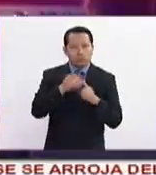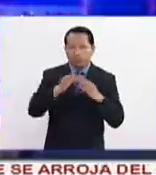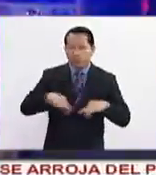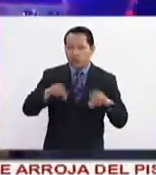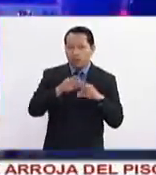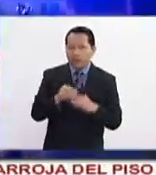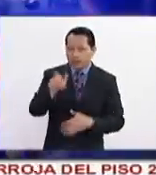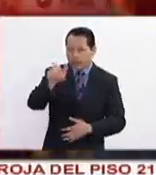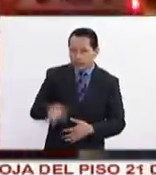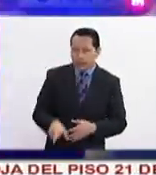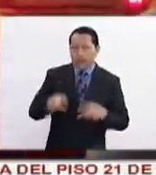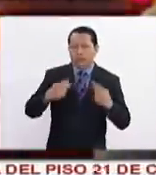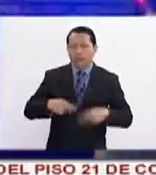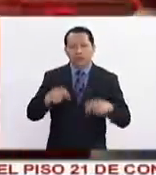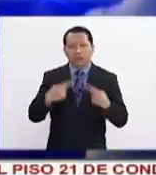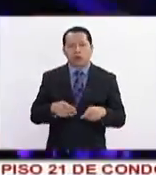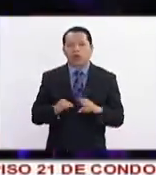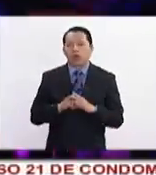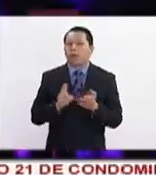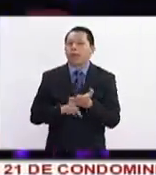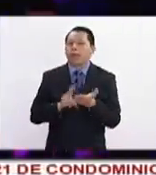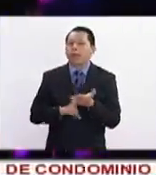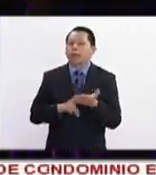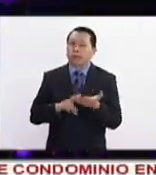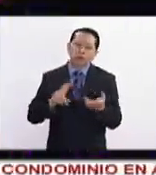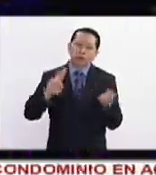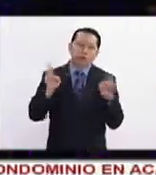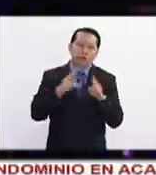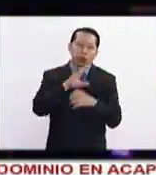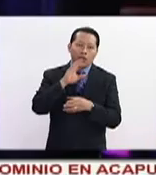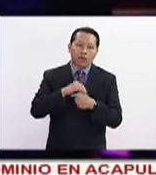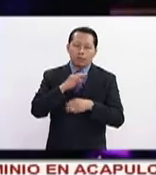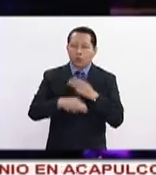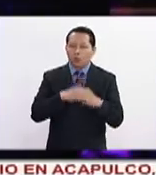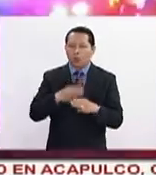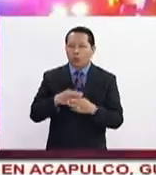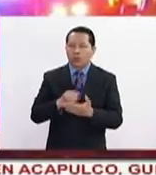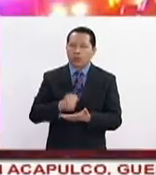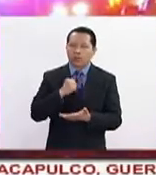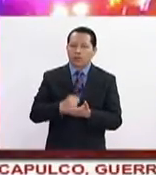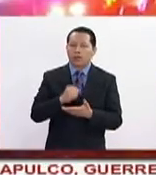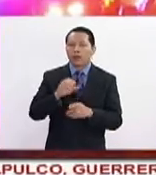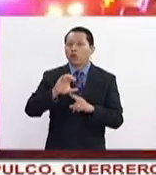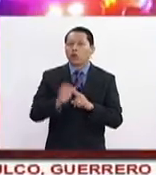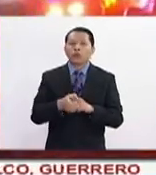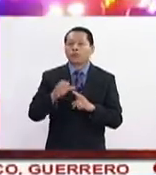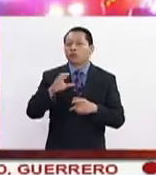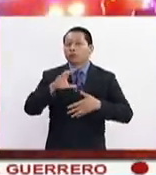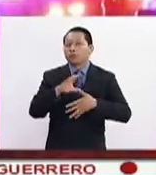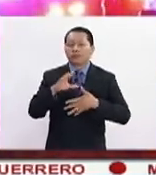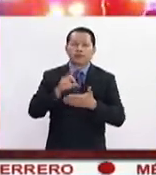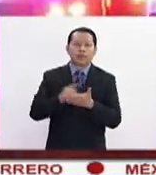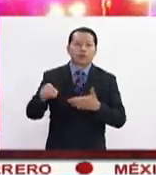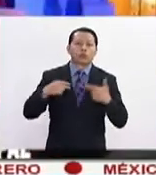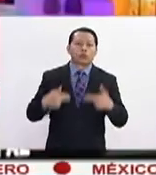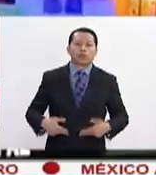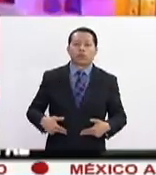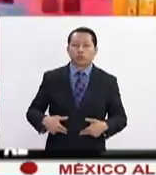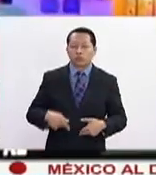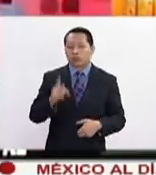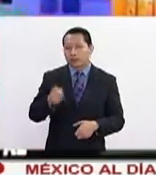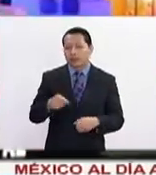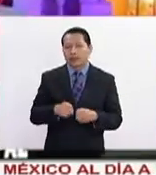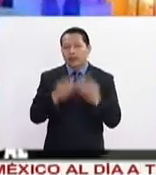es un principio de validez universal, me refiero mundial, avalado por la Comisión Interamericana de los Derechos Humanos,